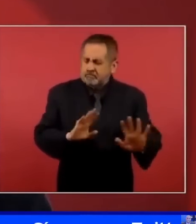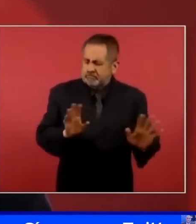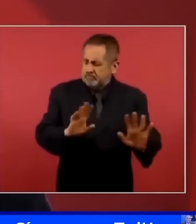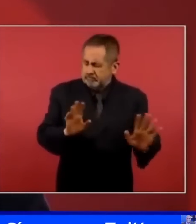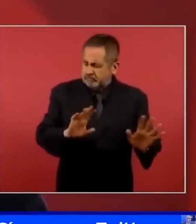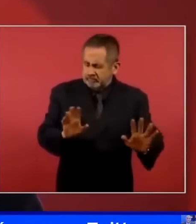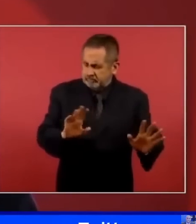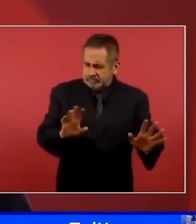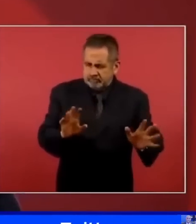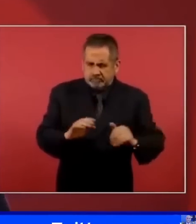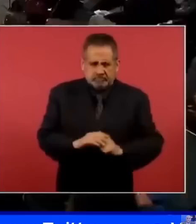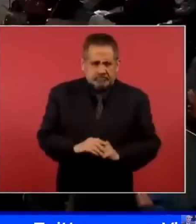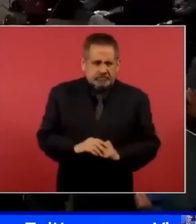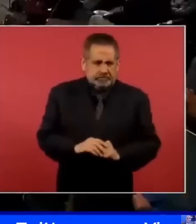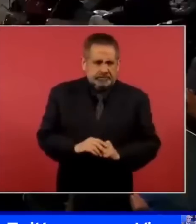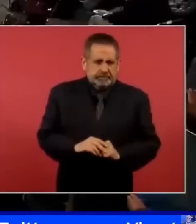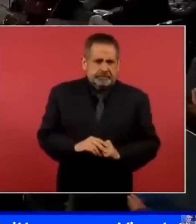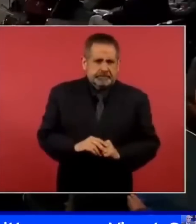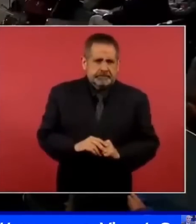Entonces,